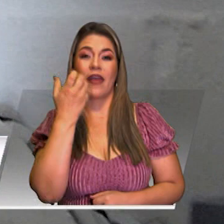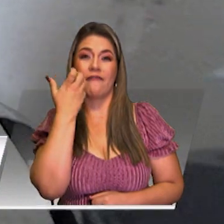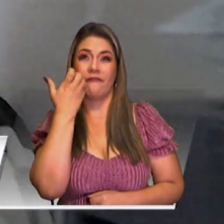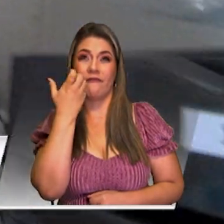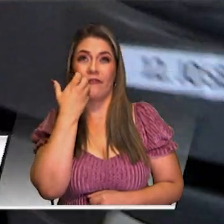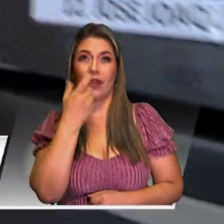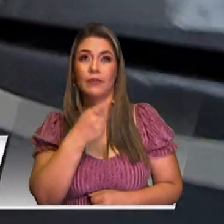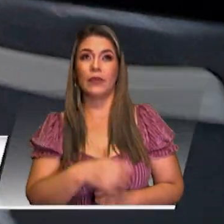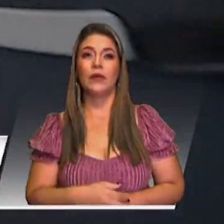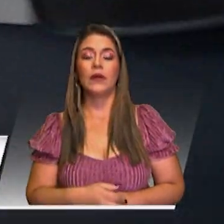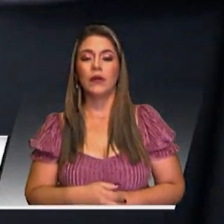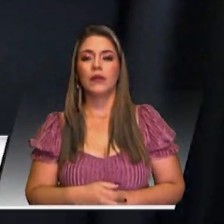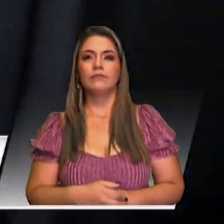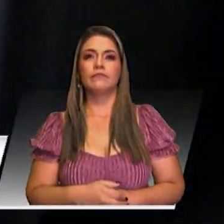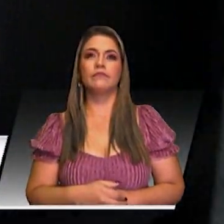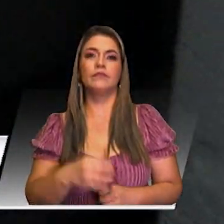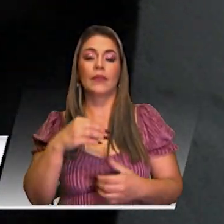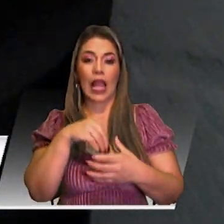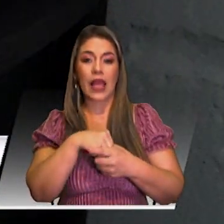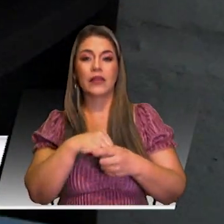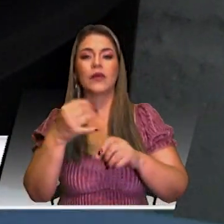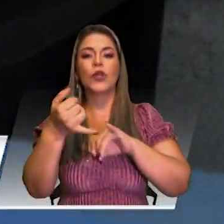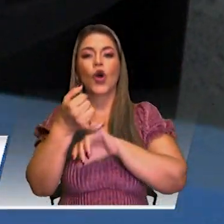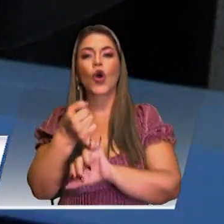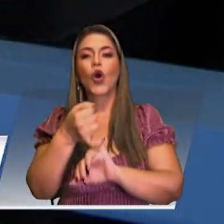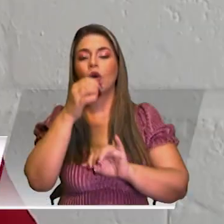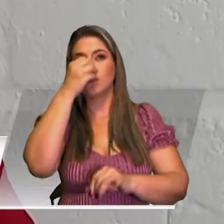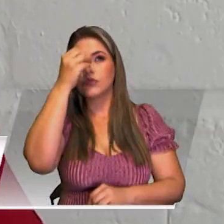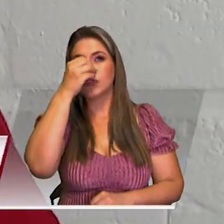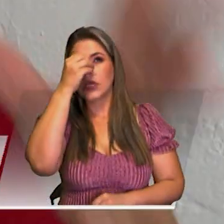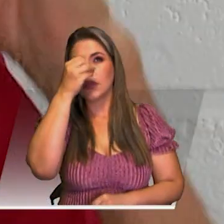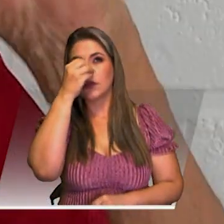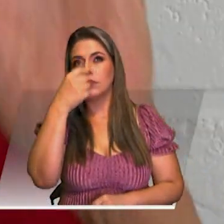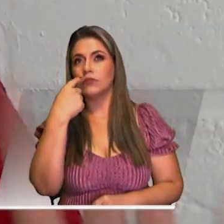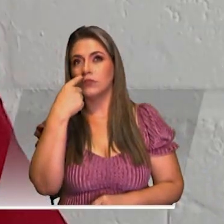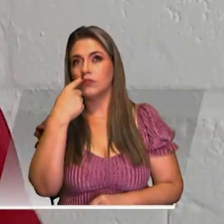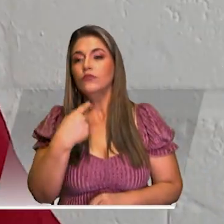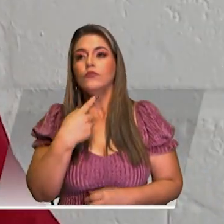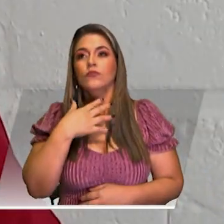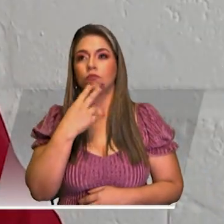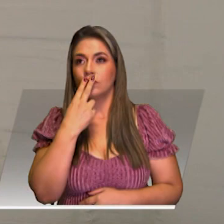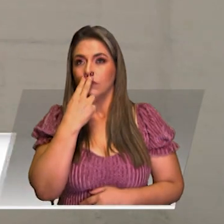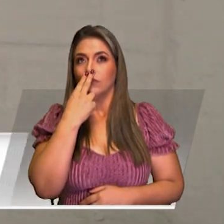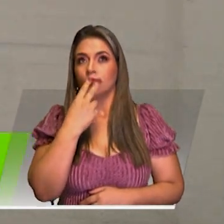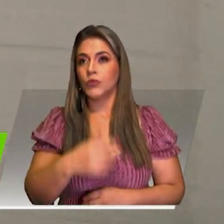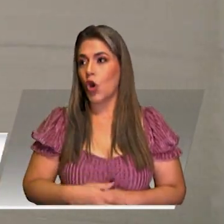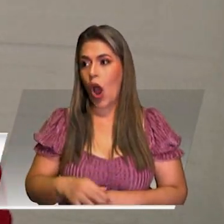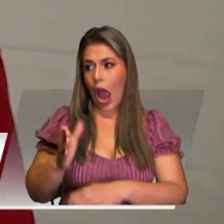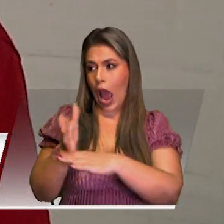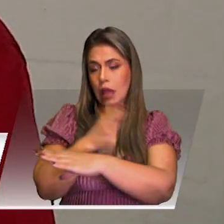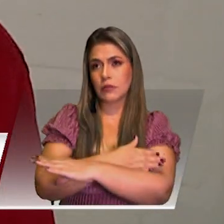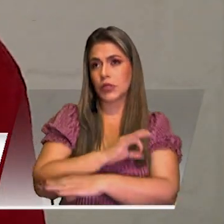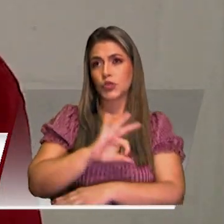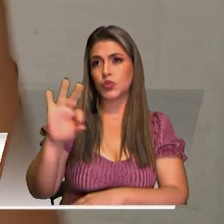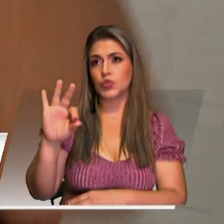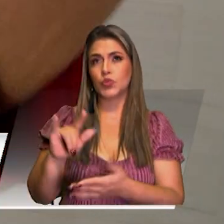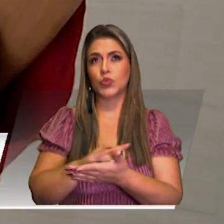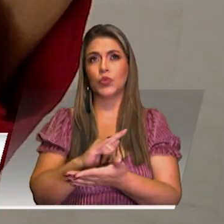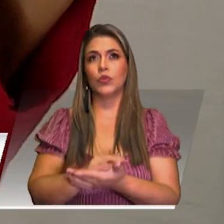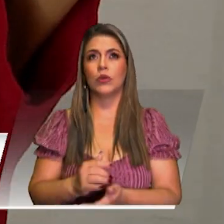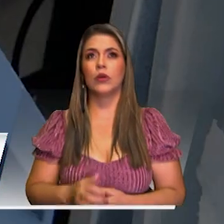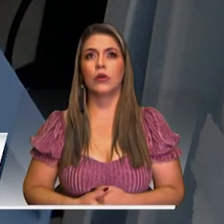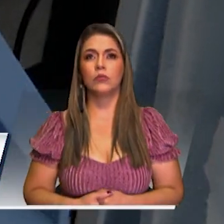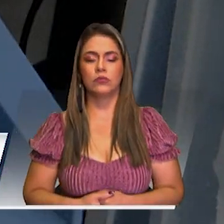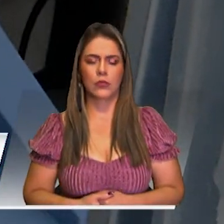Uriel Upegui Echavarría a estar conectado a una fuente de oxígeno. Esto nunca lo había usado. Aunque no tiene que estar todo el